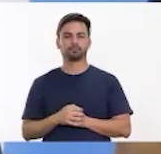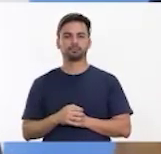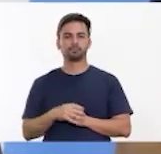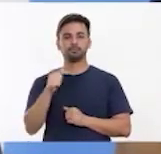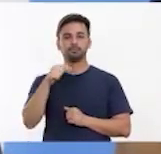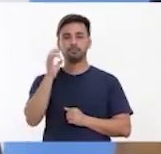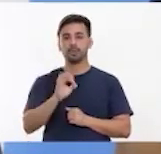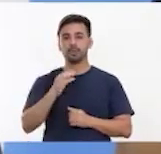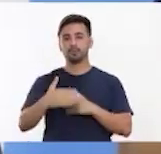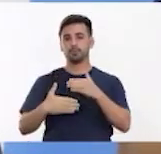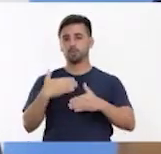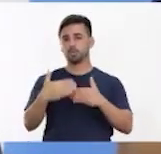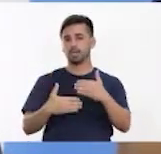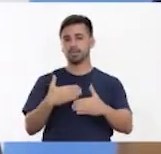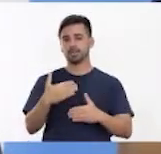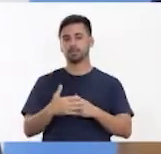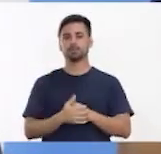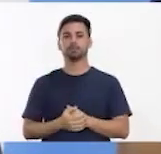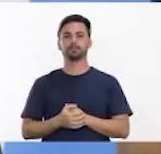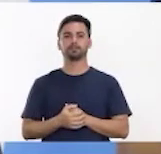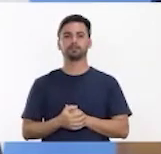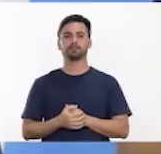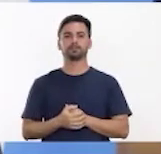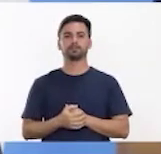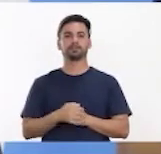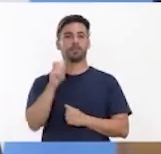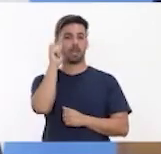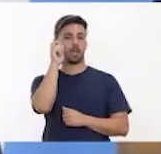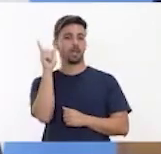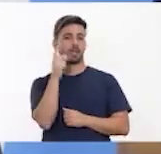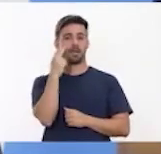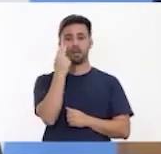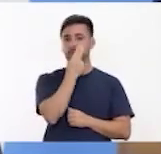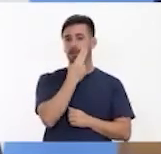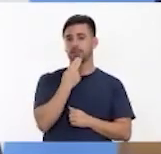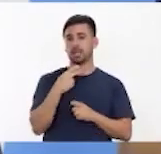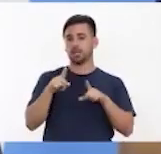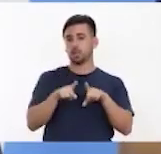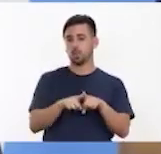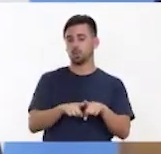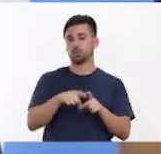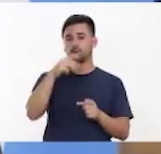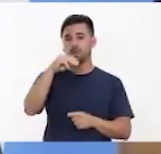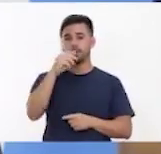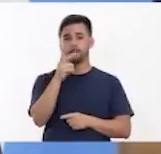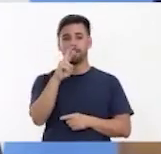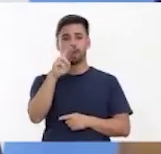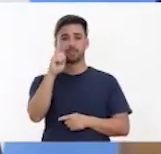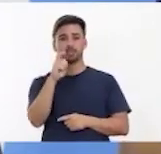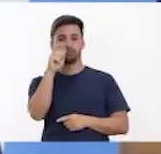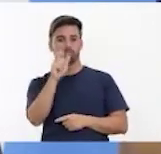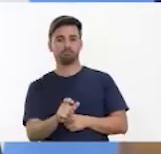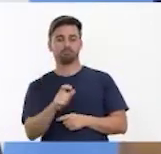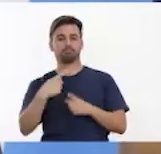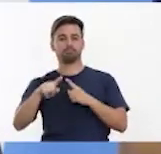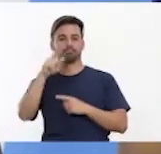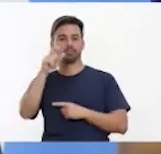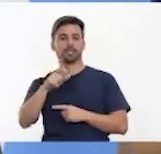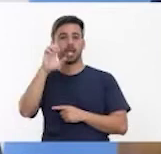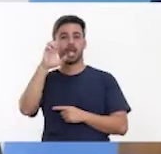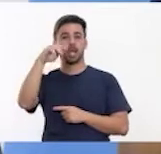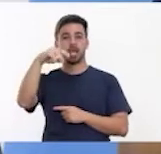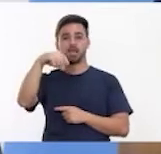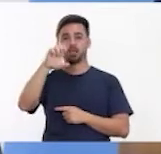como parte de este mismo proceso, la articulación de las ideas martianas con el marxismo-leninismo va a hallar